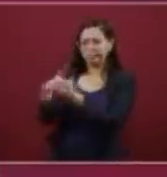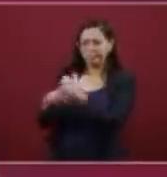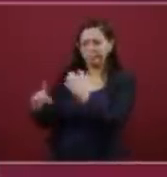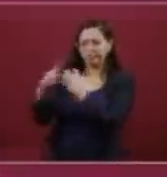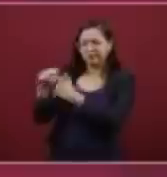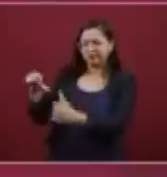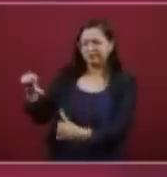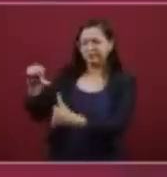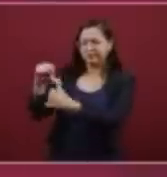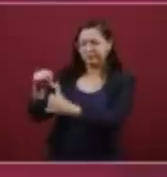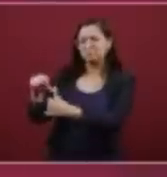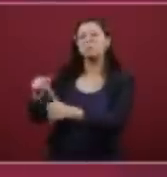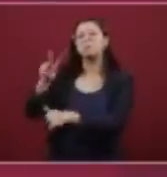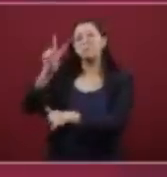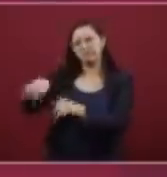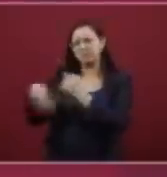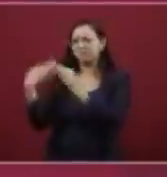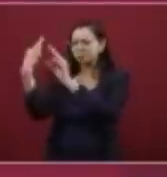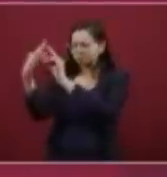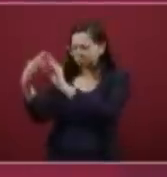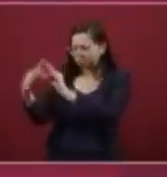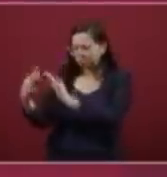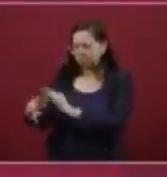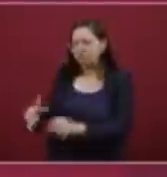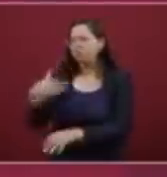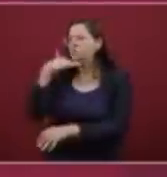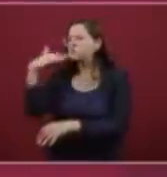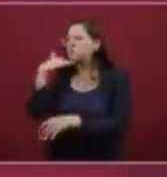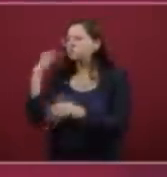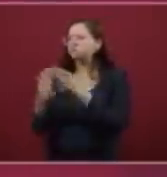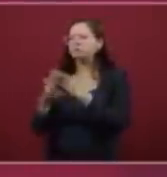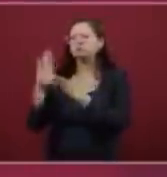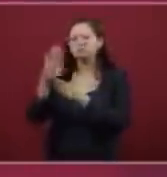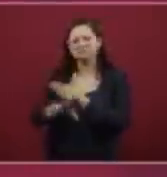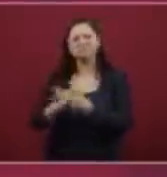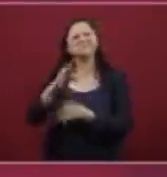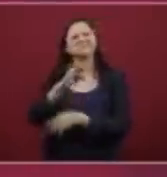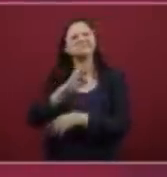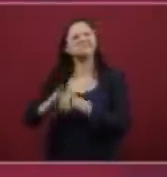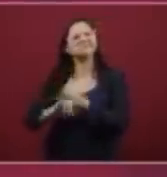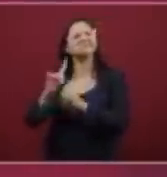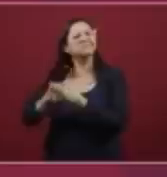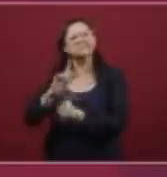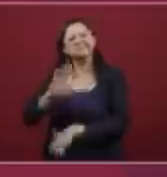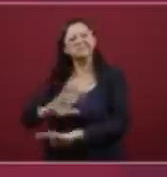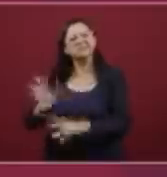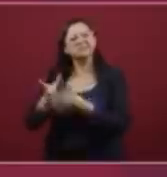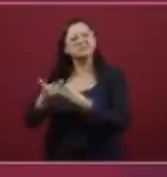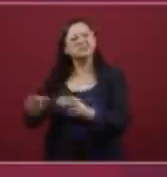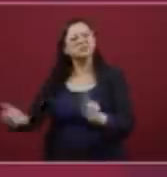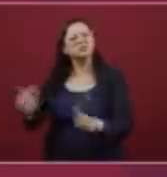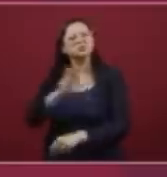no haya corrupción. Eso se puede resolver. Hay organismos